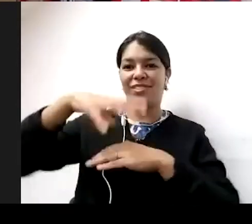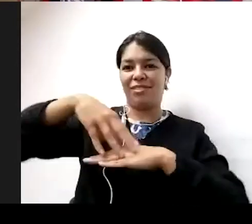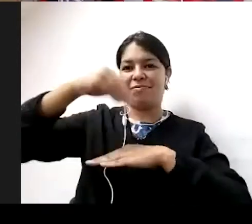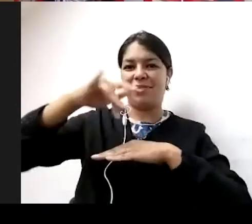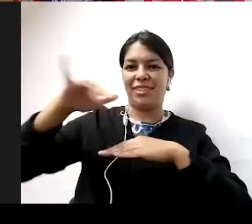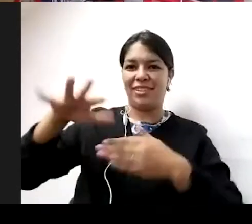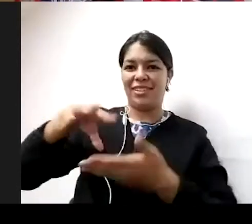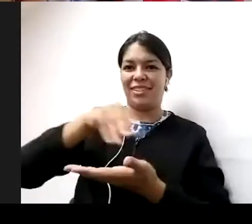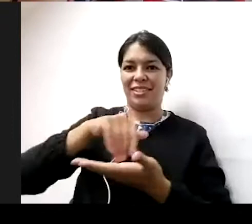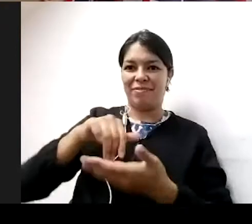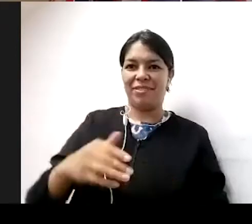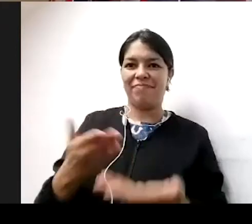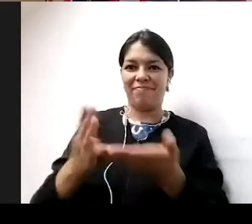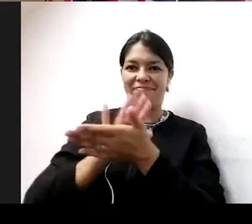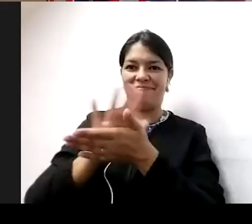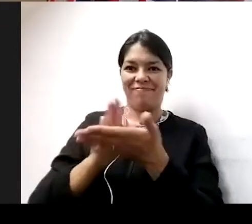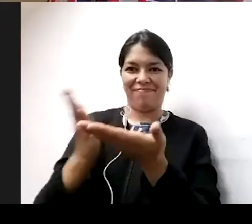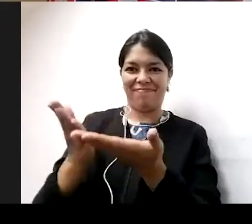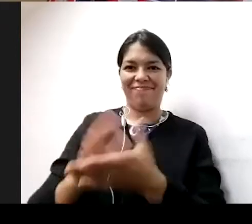seña es esta.